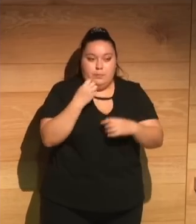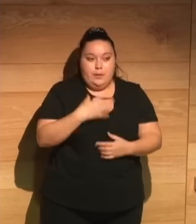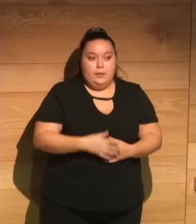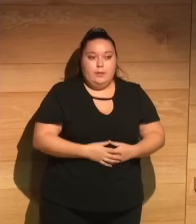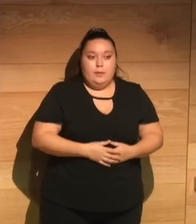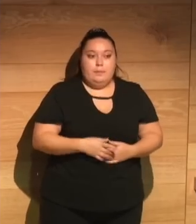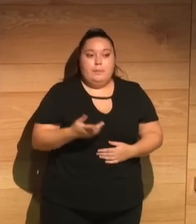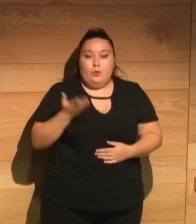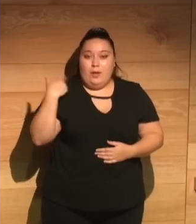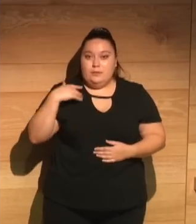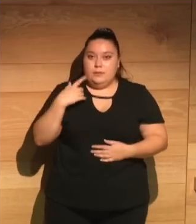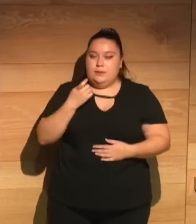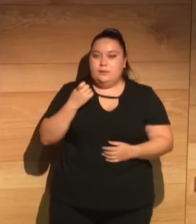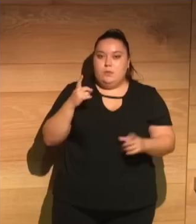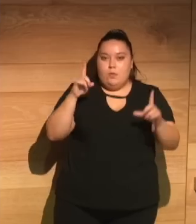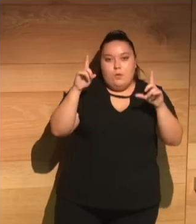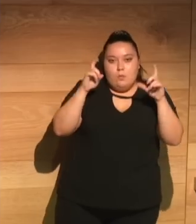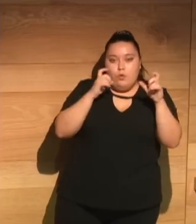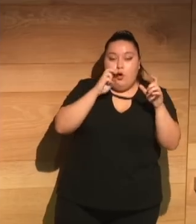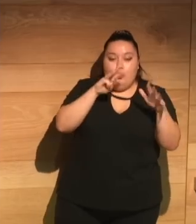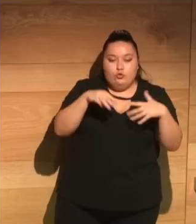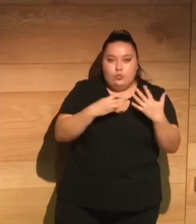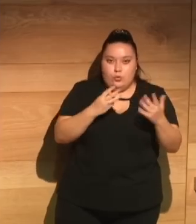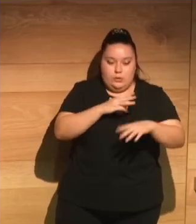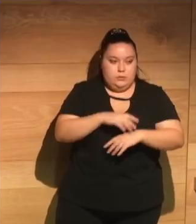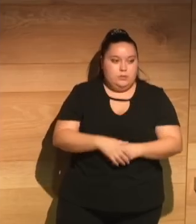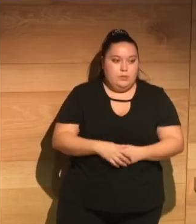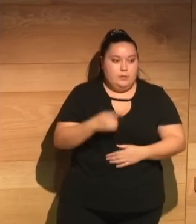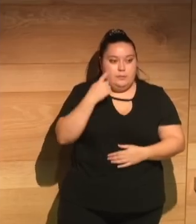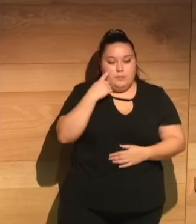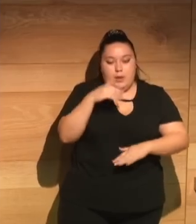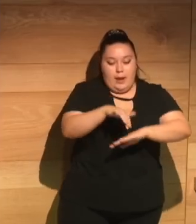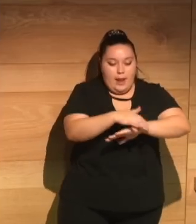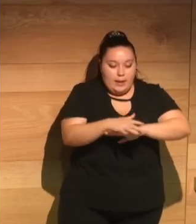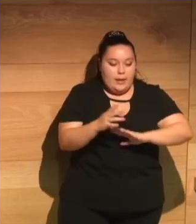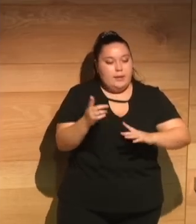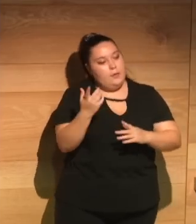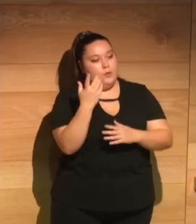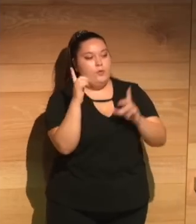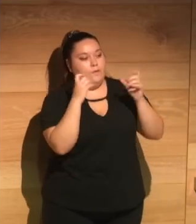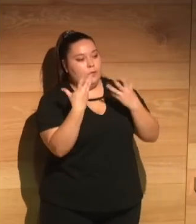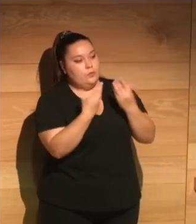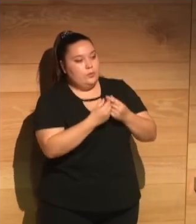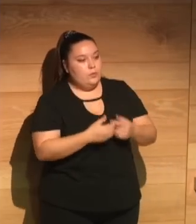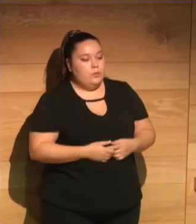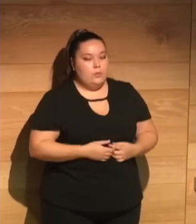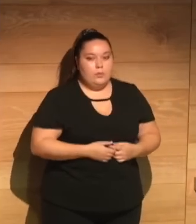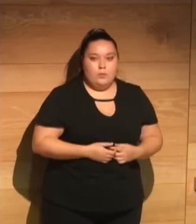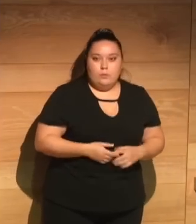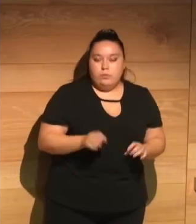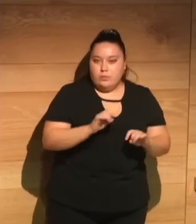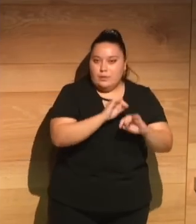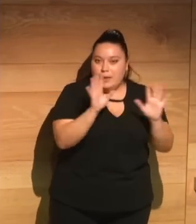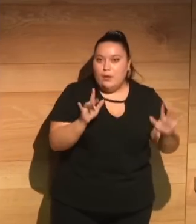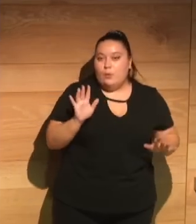necesitaba estar durante muchísimo tiempo expuesta. Bueno, 8 horas. Imagínate, Javi, que te pilla por la calle un tío y te dice, vamos a hacernos un selfie, y tú dices, claro, pero